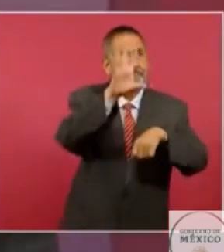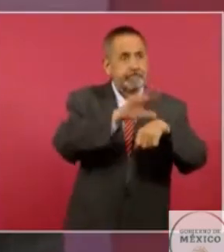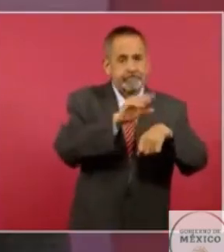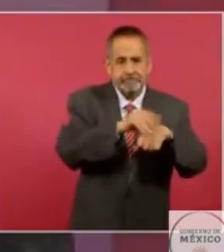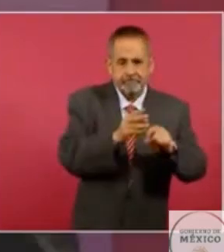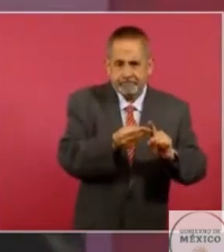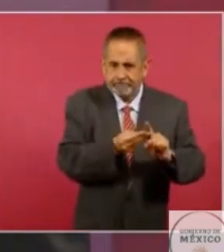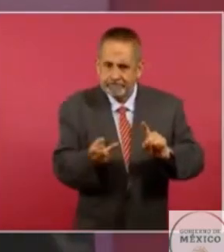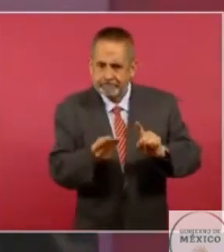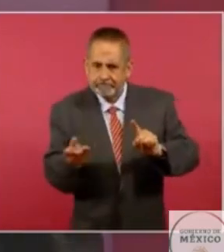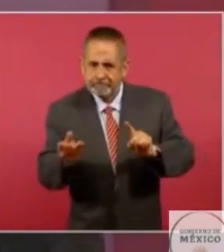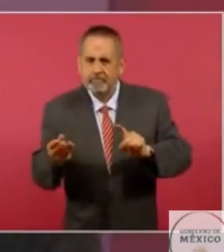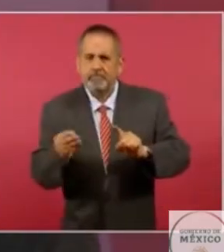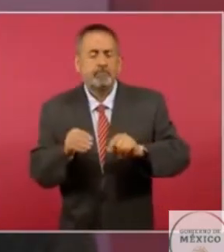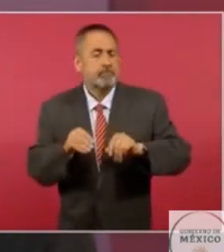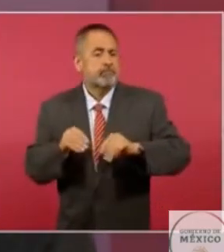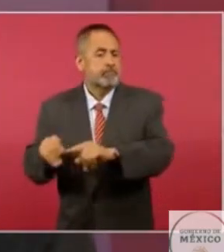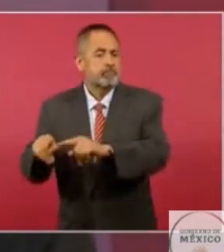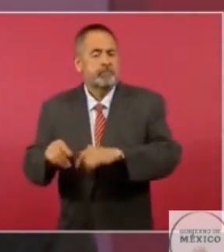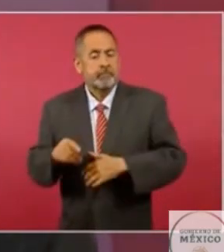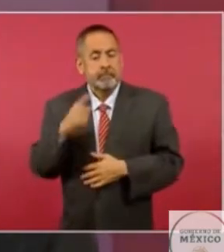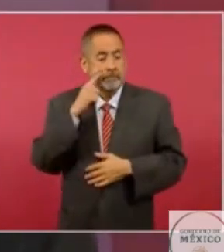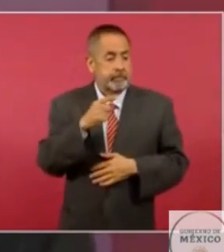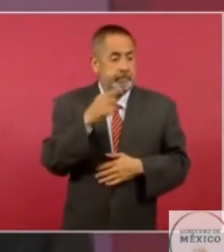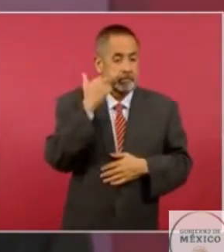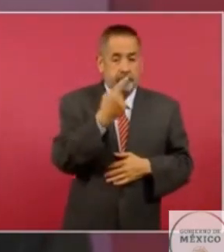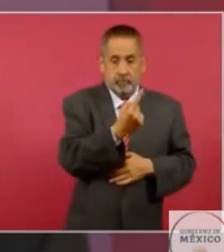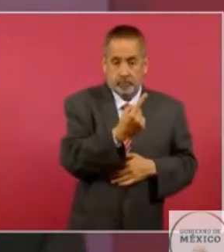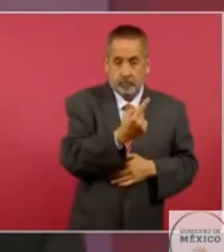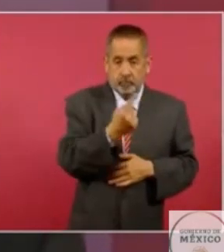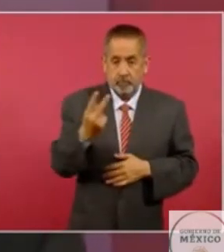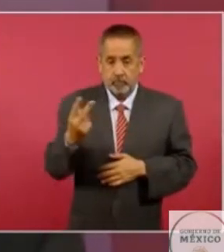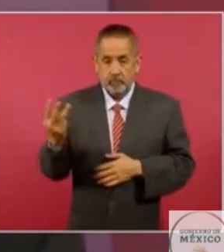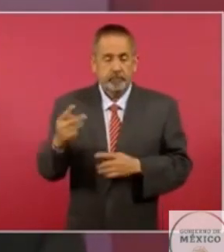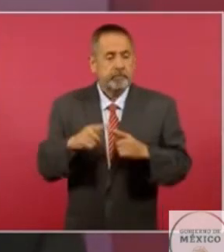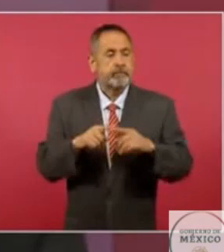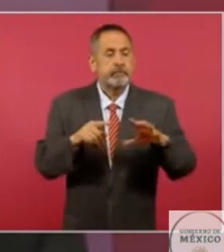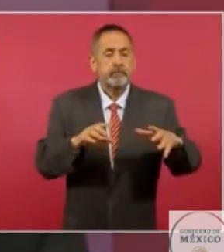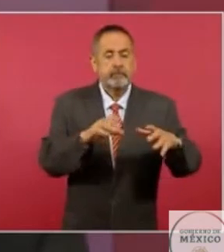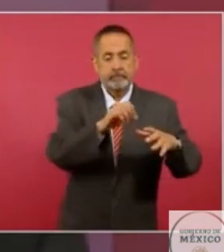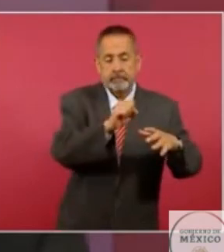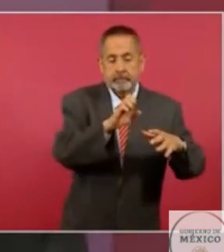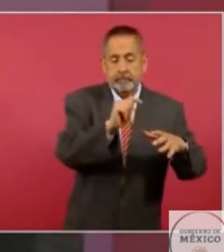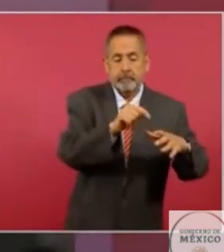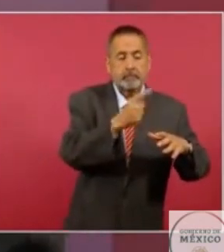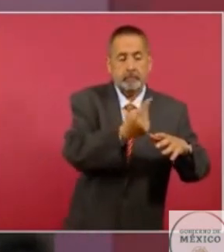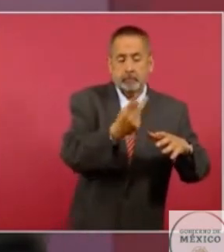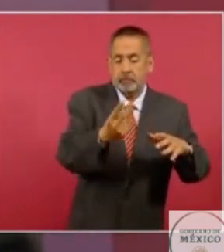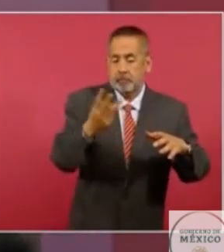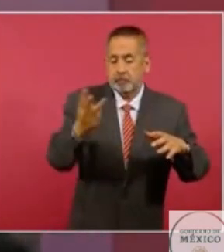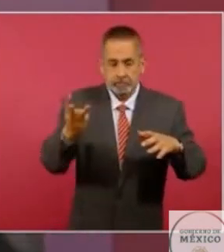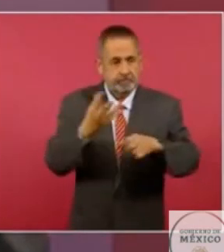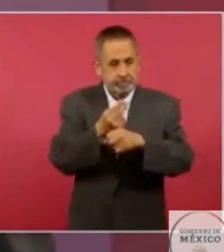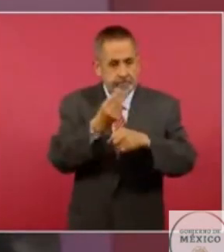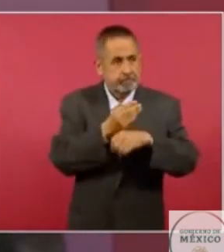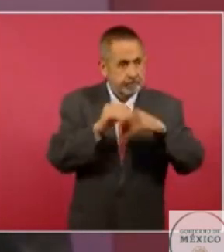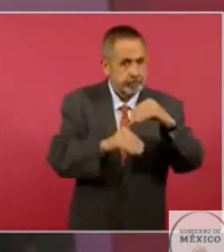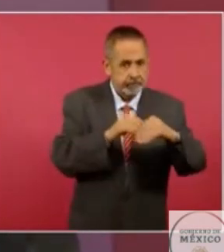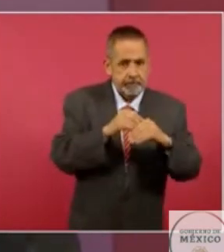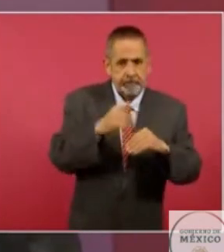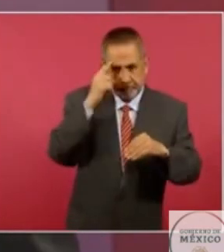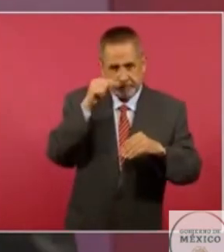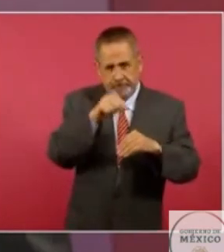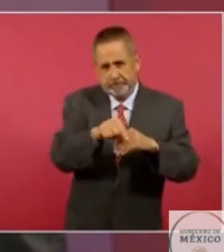dos etapas. Etapa 1, paquetes SETS 1, 2 y 3,